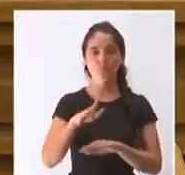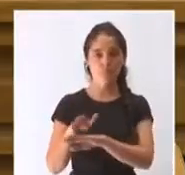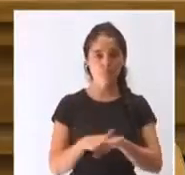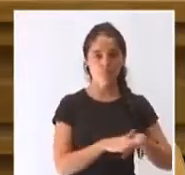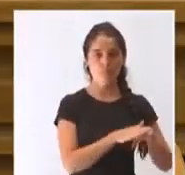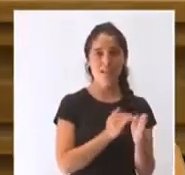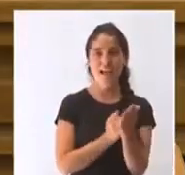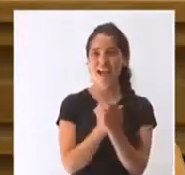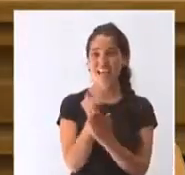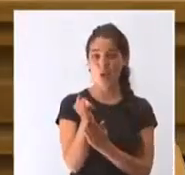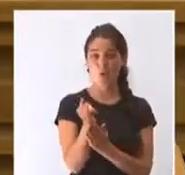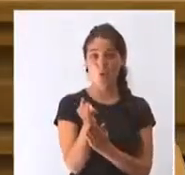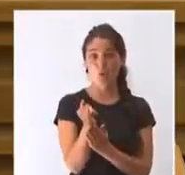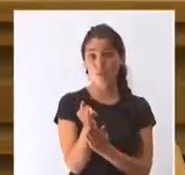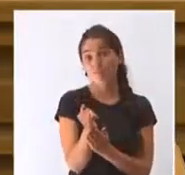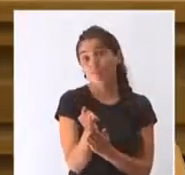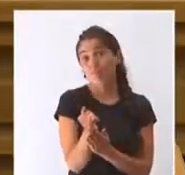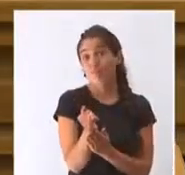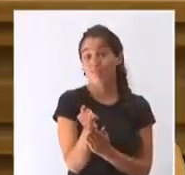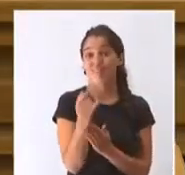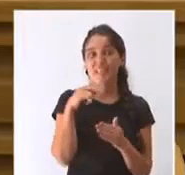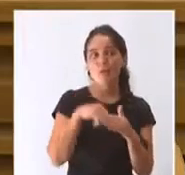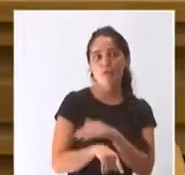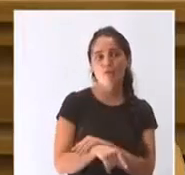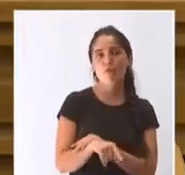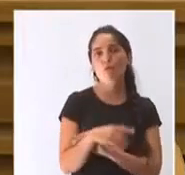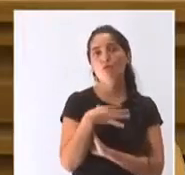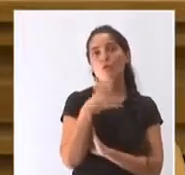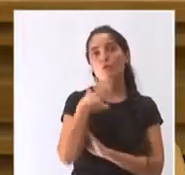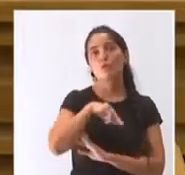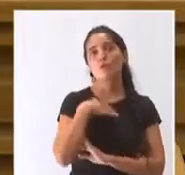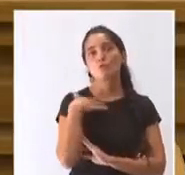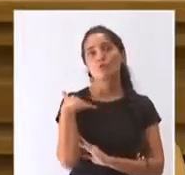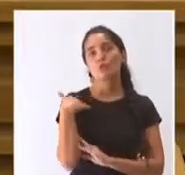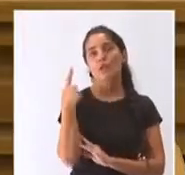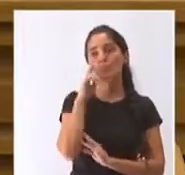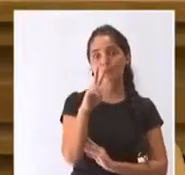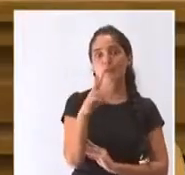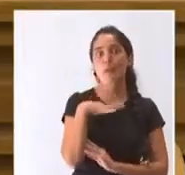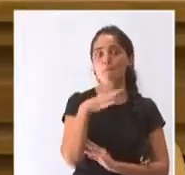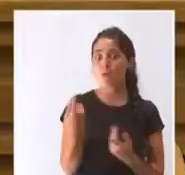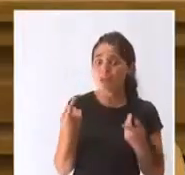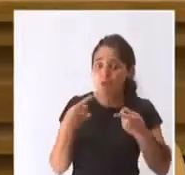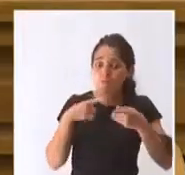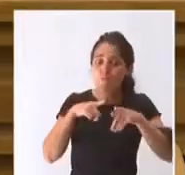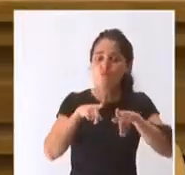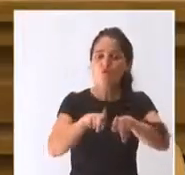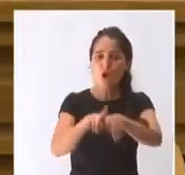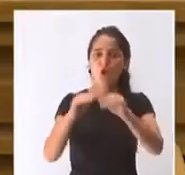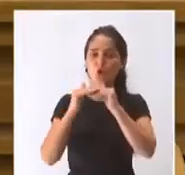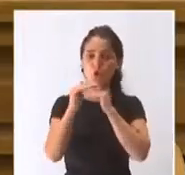y en el fondo lo queremos concebir como una gestión compatible con la sostenibilidad porque así es como mejor lo entendemos